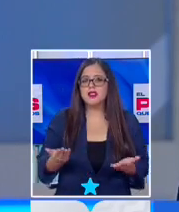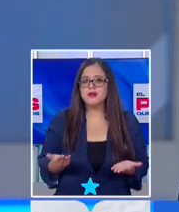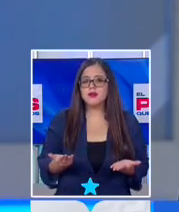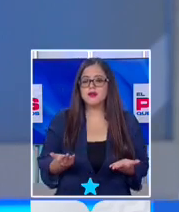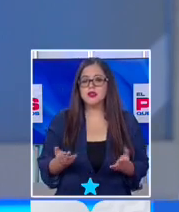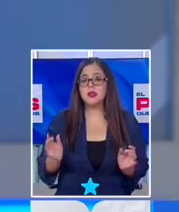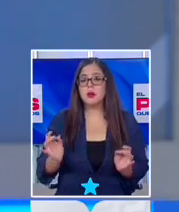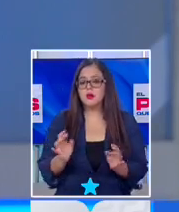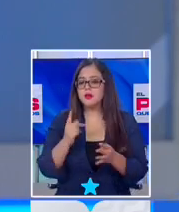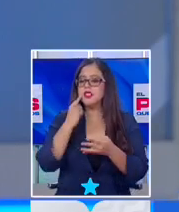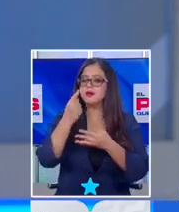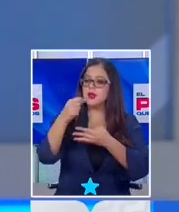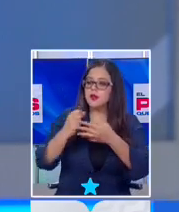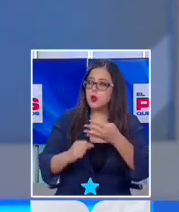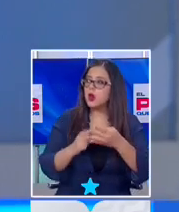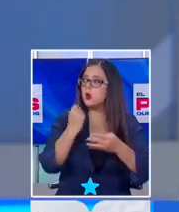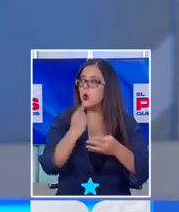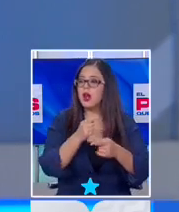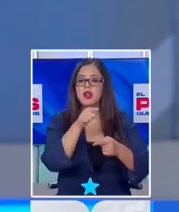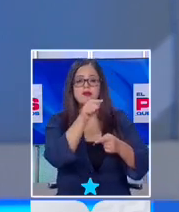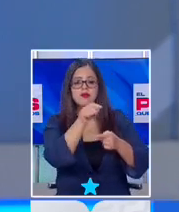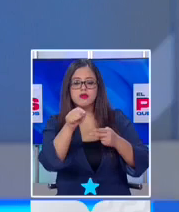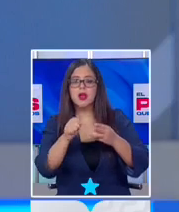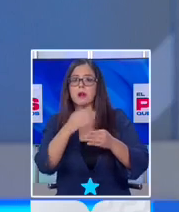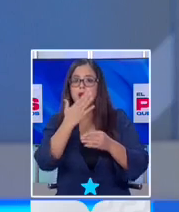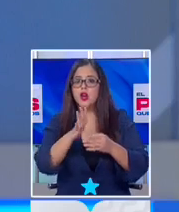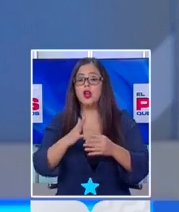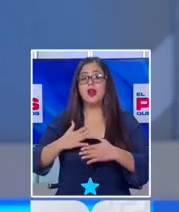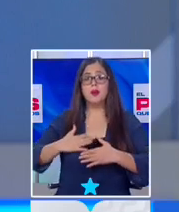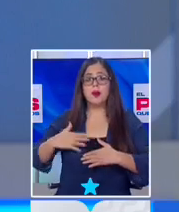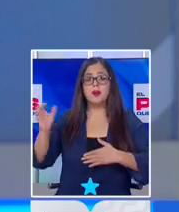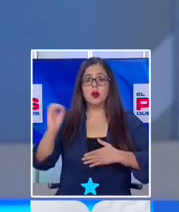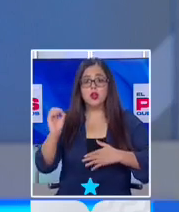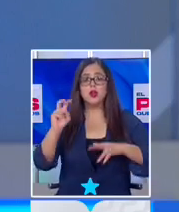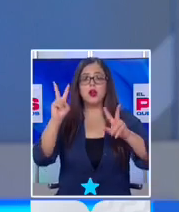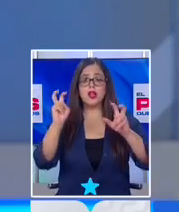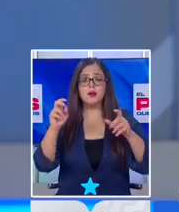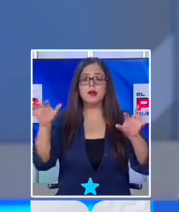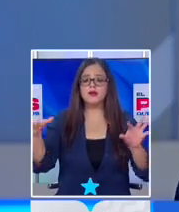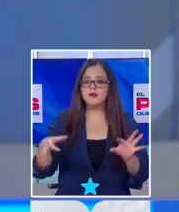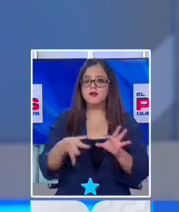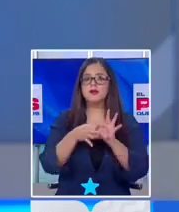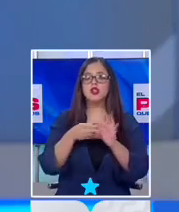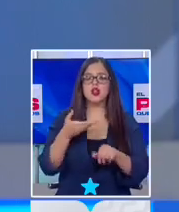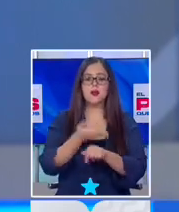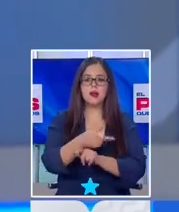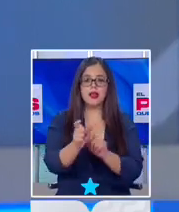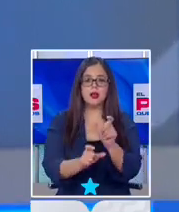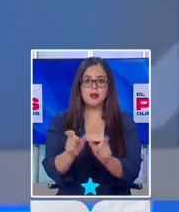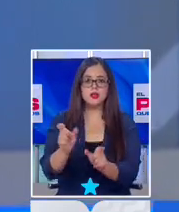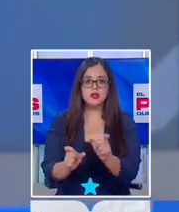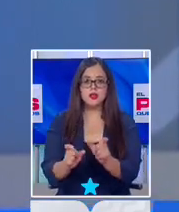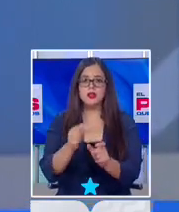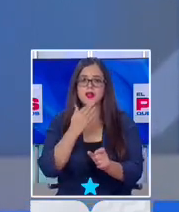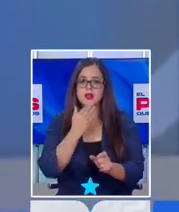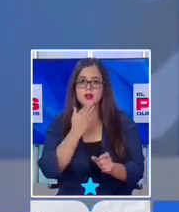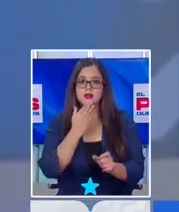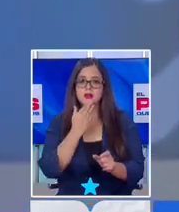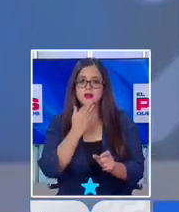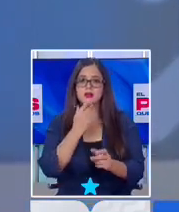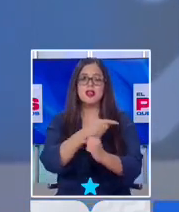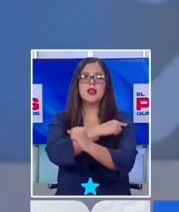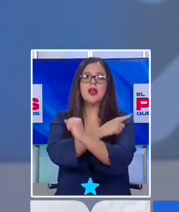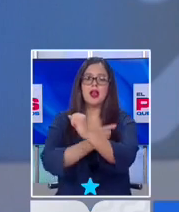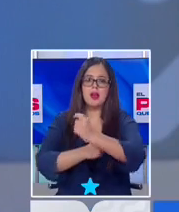evalúa que sea más fructífero uno que otro a mi juicio la capacidad hacer sintonía con lo que está demandando la ciudadanía con lo que está demandando también el poder